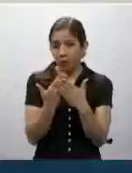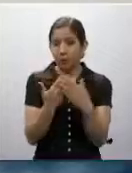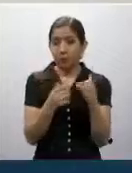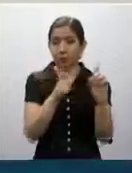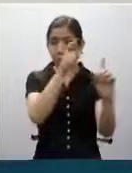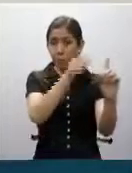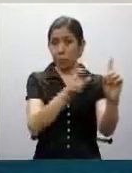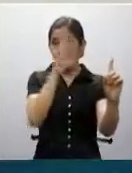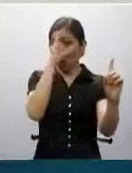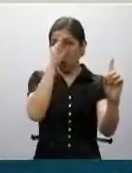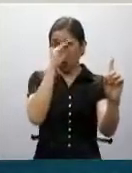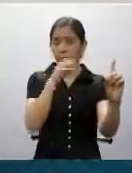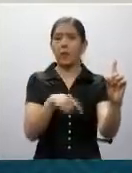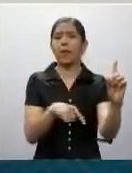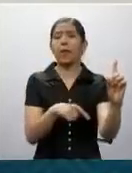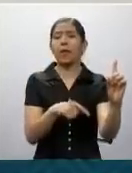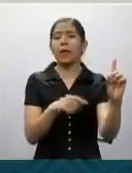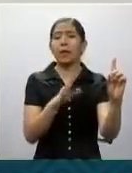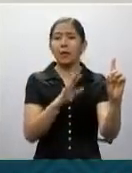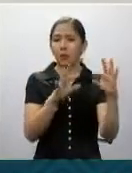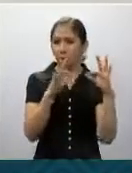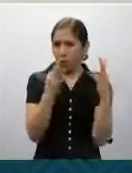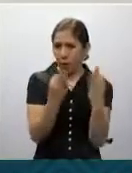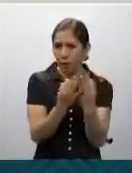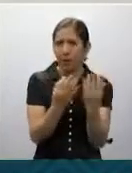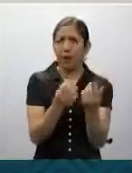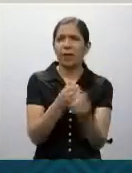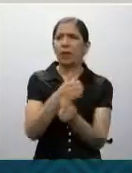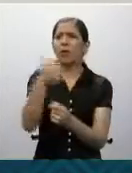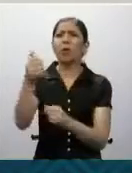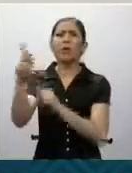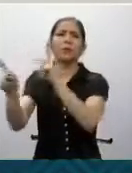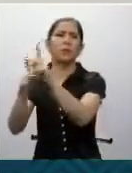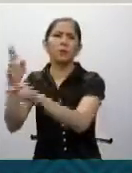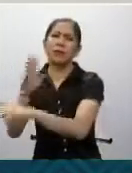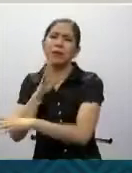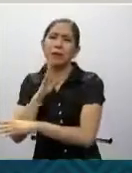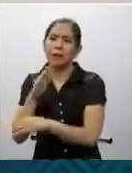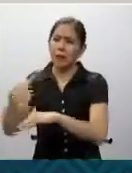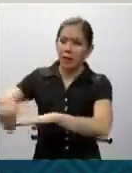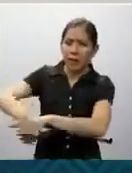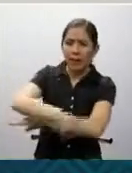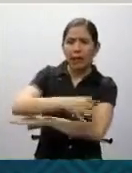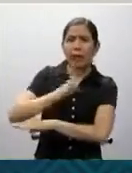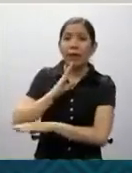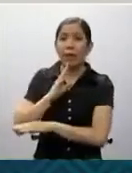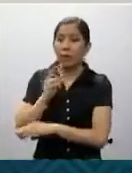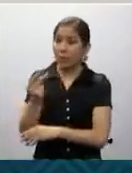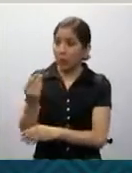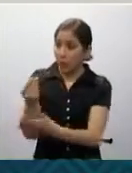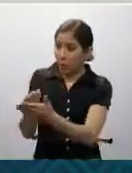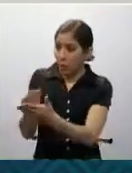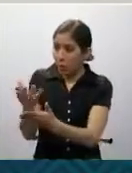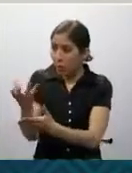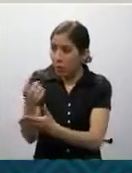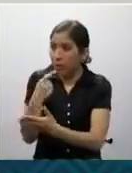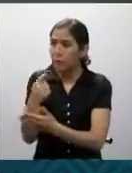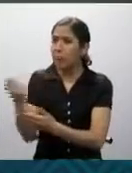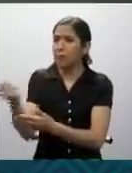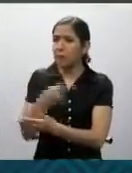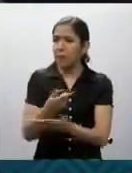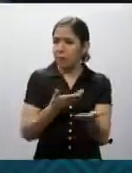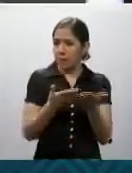También se han apersonado dos víctimas que habrían sido interceptadas en la calle, a quienes se les habría ofrecido sumas de dinero a cambio de